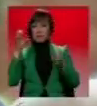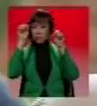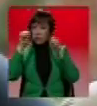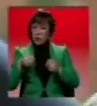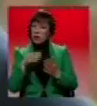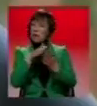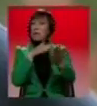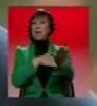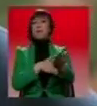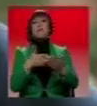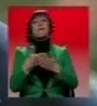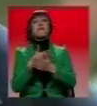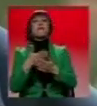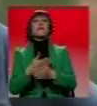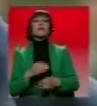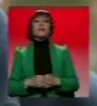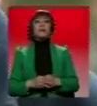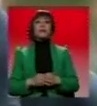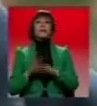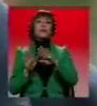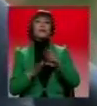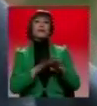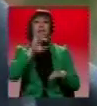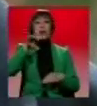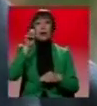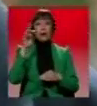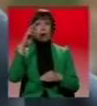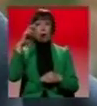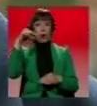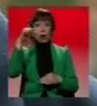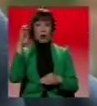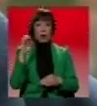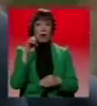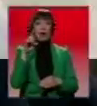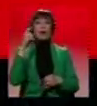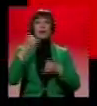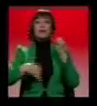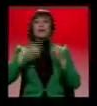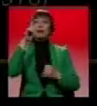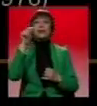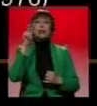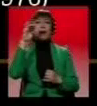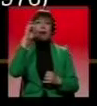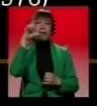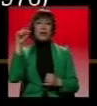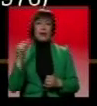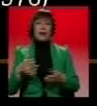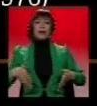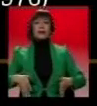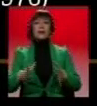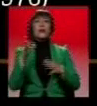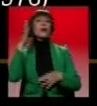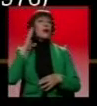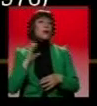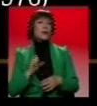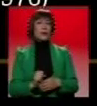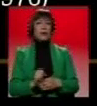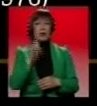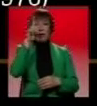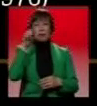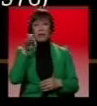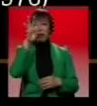investigación. Jorge Dávila Vázquez, escritor y gestor cultural, nació en Cuenca en 1947.